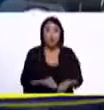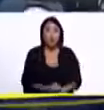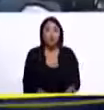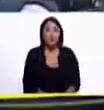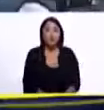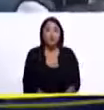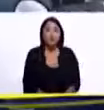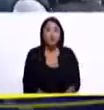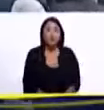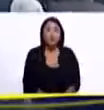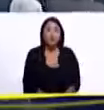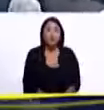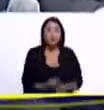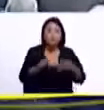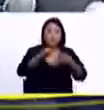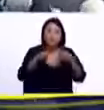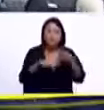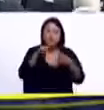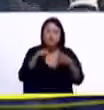¿Llevo cuánto?